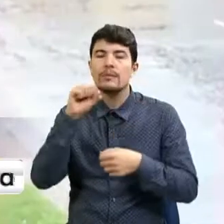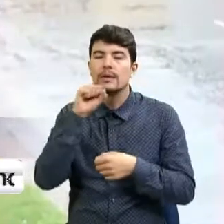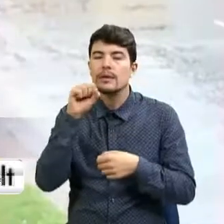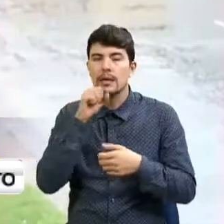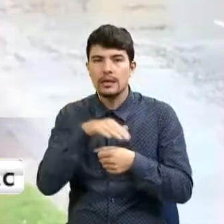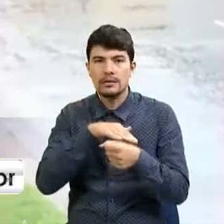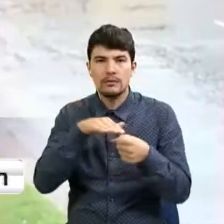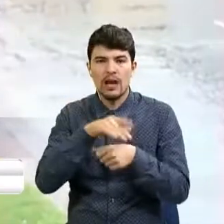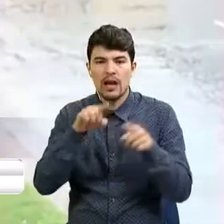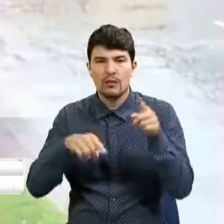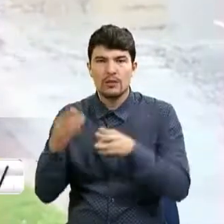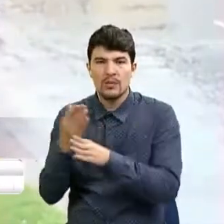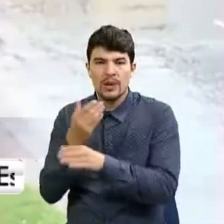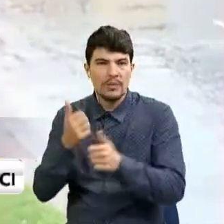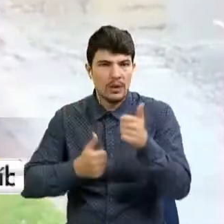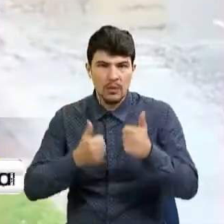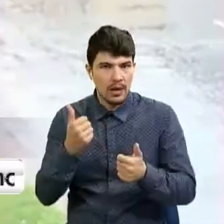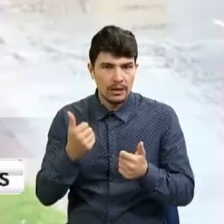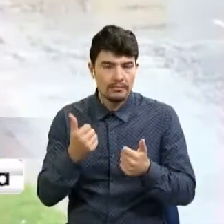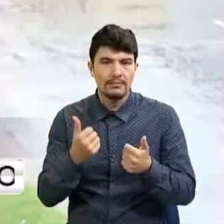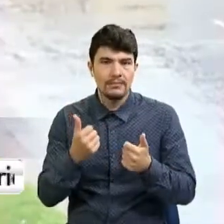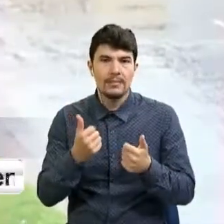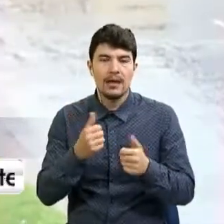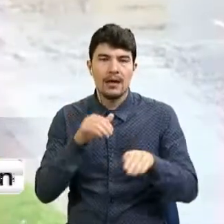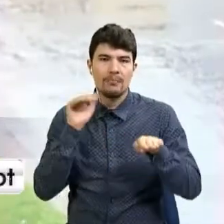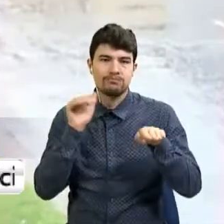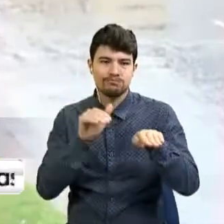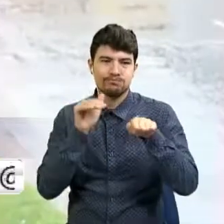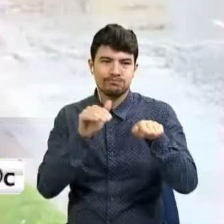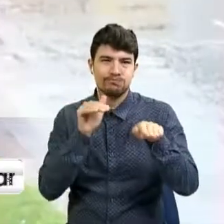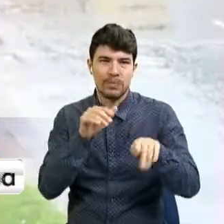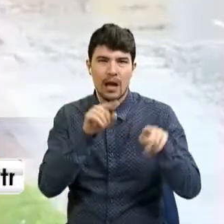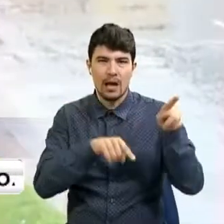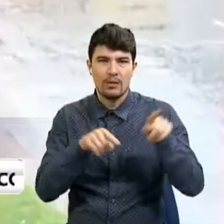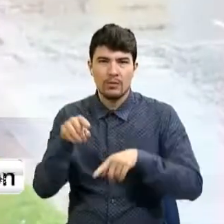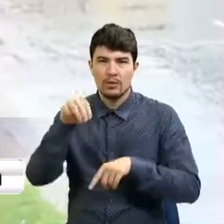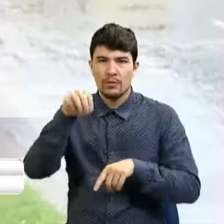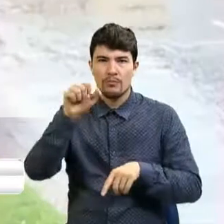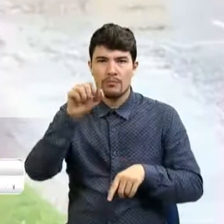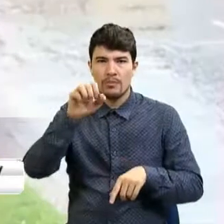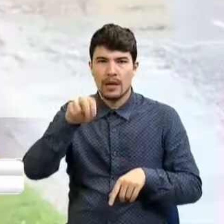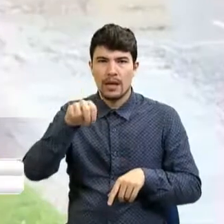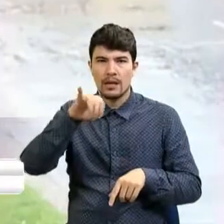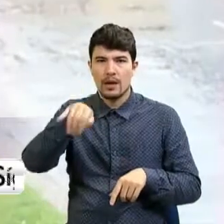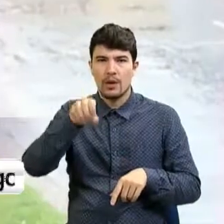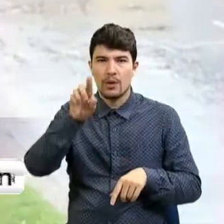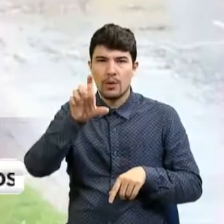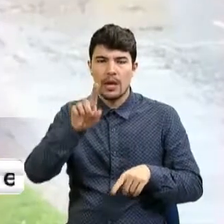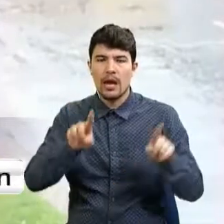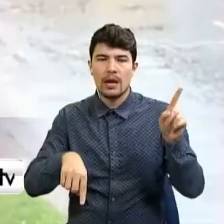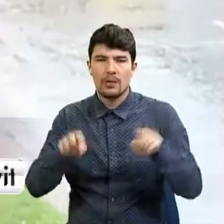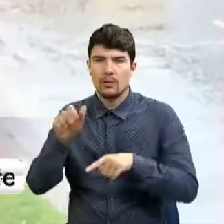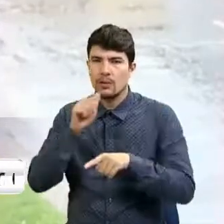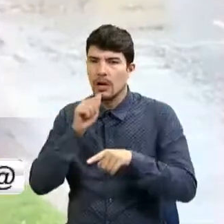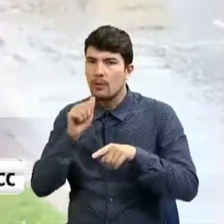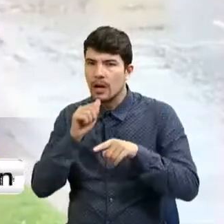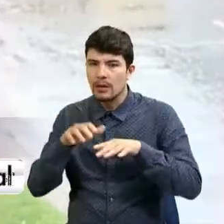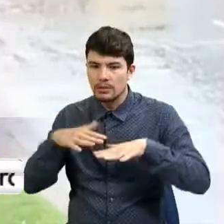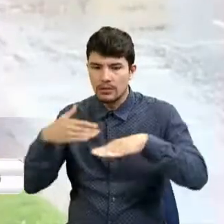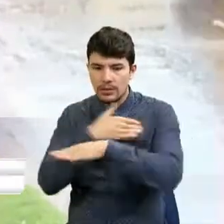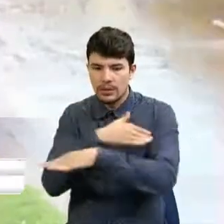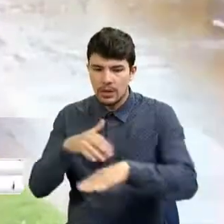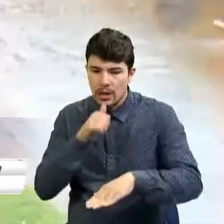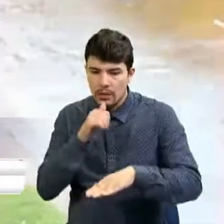situaciones que se han presentado son de represamientos de algunos manjoles, así como el sistema de alcantarillado de aguas lluvias en algunos